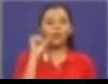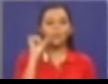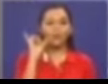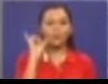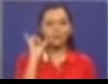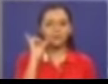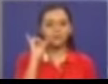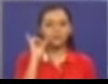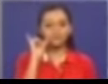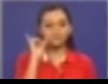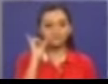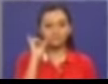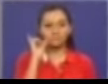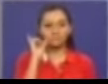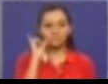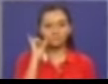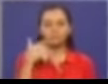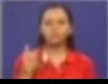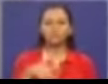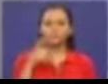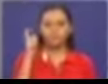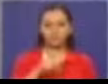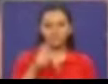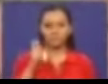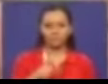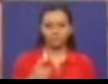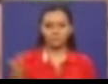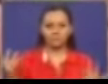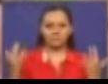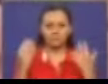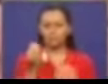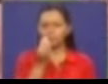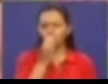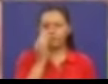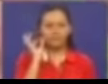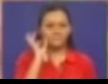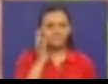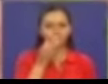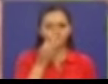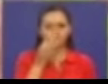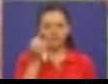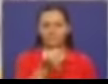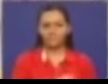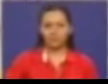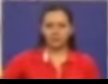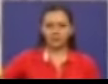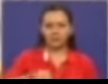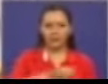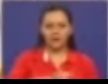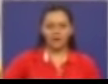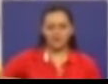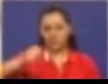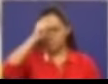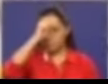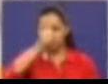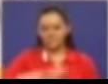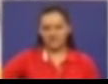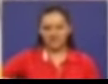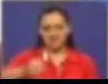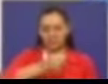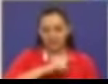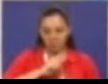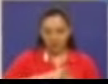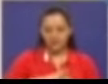Amaguaña. ¿Cómo nos recibieron ahí? ¡Qué fiesta popular! ¡Qué rica comida! Tremenda fritada, ahí los compañeros dirigentes,